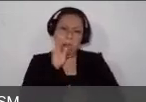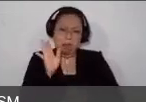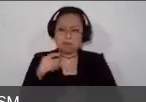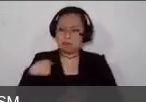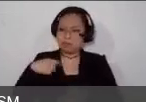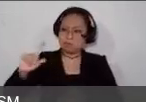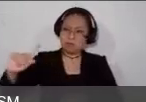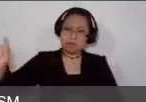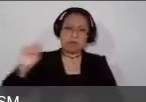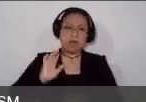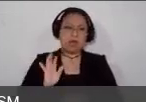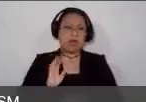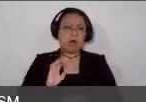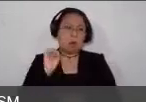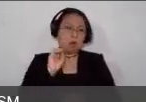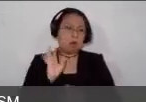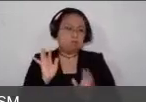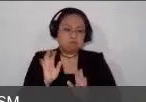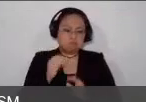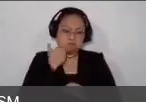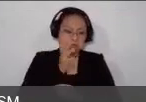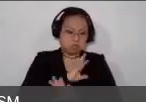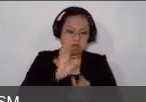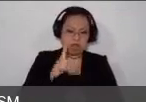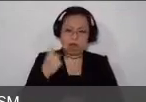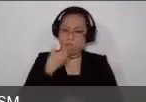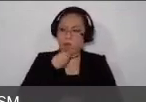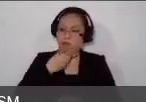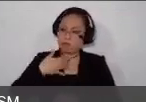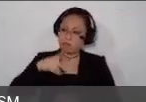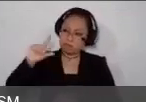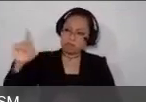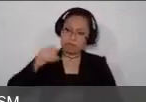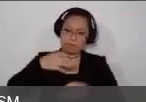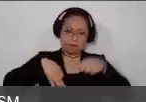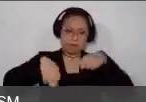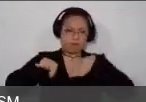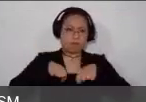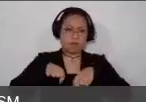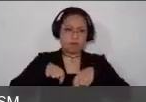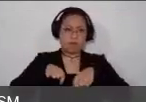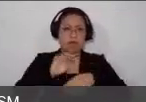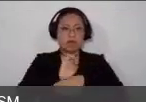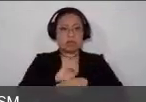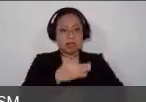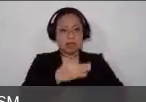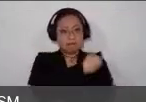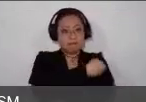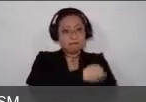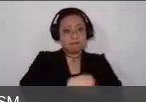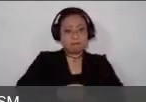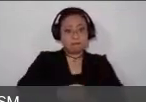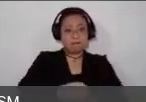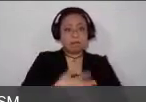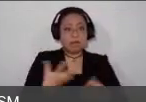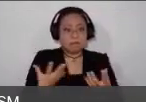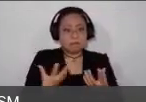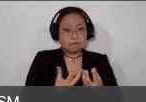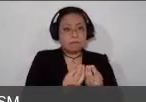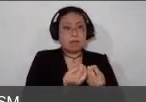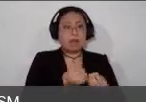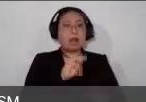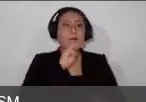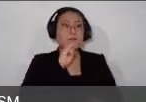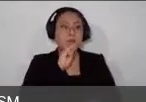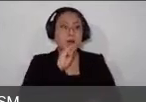cazar a lo que fuese atrae el sustento para la familia la familia se encargaba a la mujer